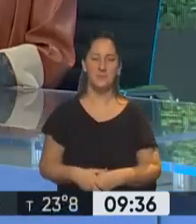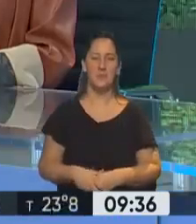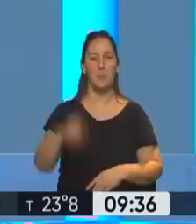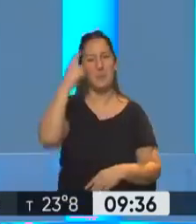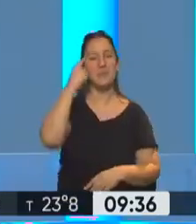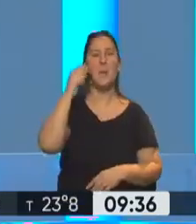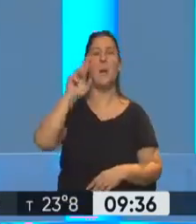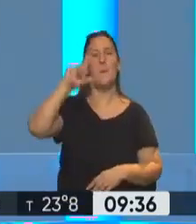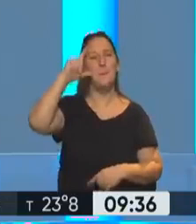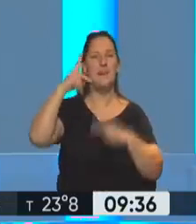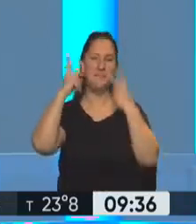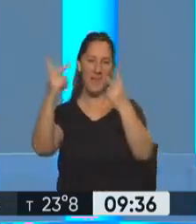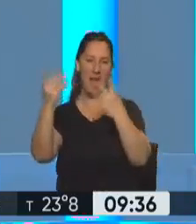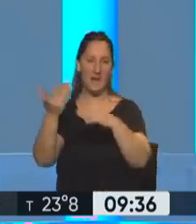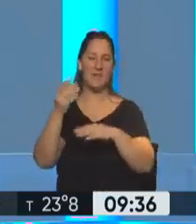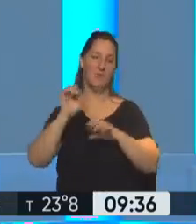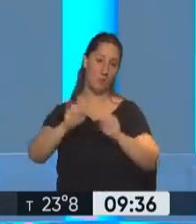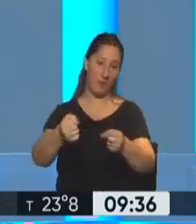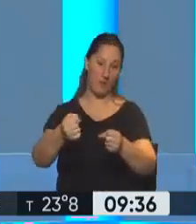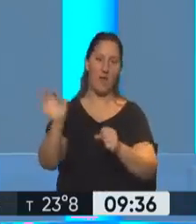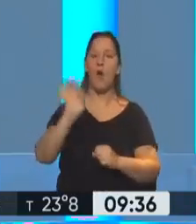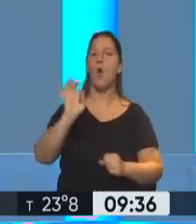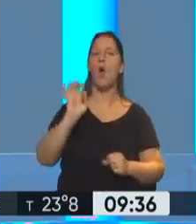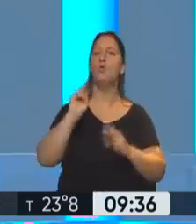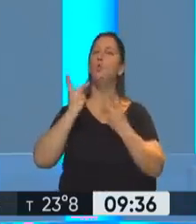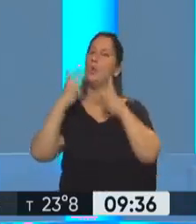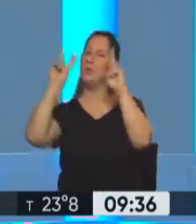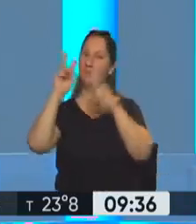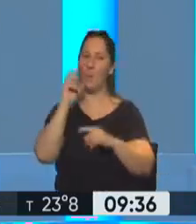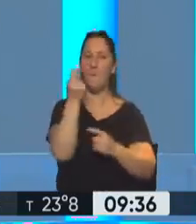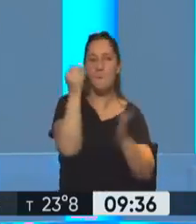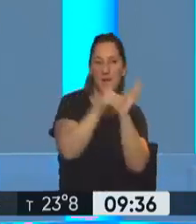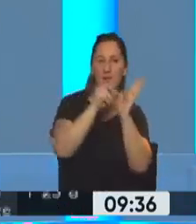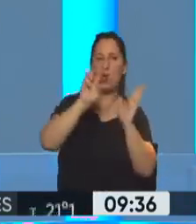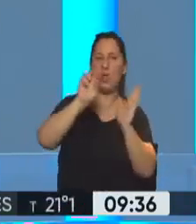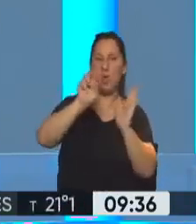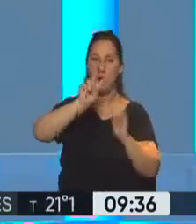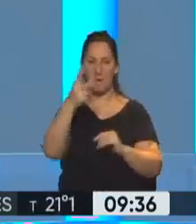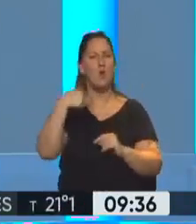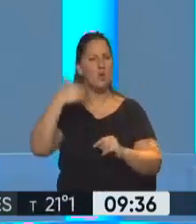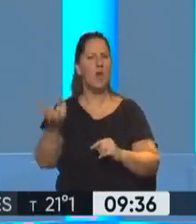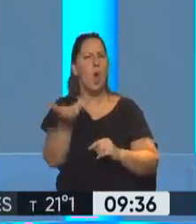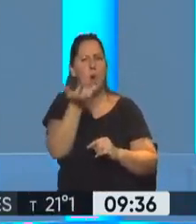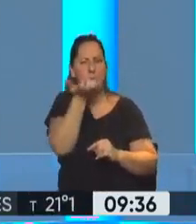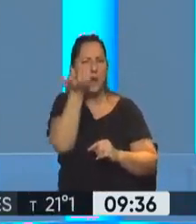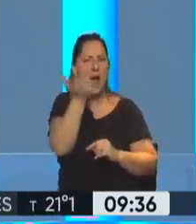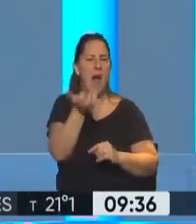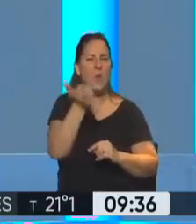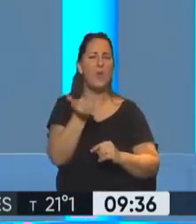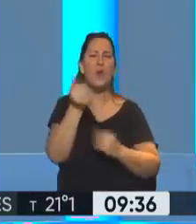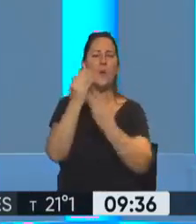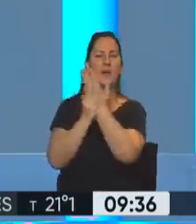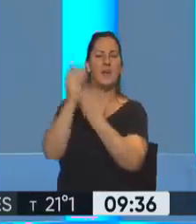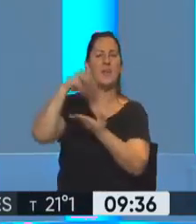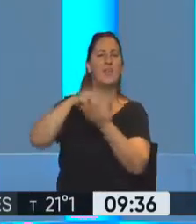no lo que pensé se va a venir a un dólar distinto para el turismo de hecho tengo un audio de gente del ministerio turismo que bueno ahora escucha el